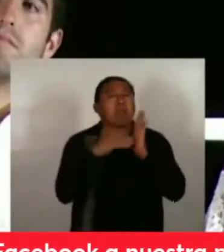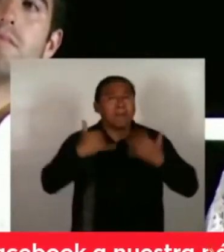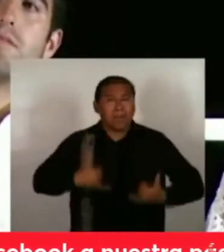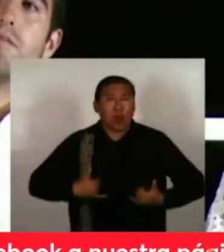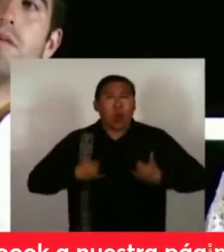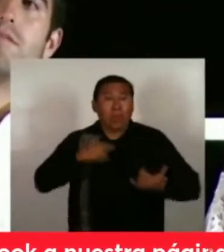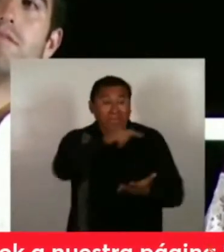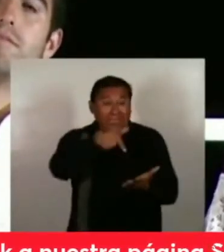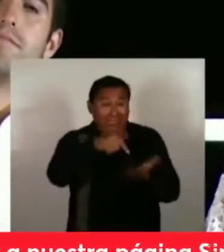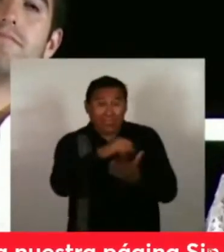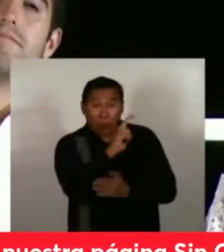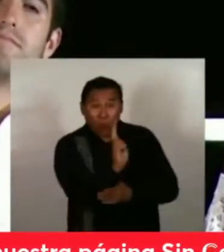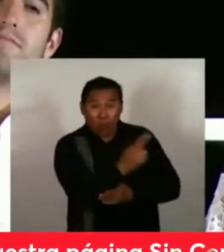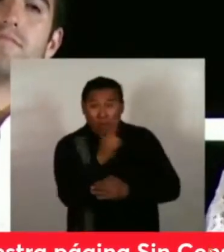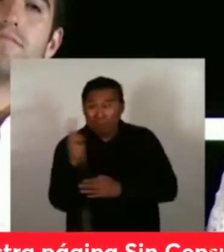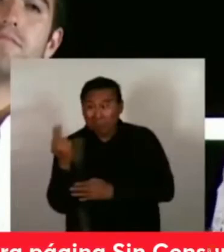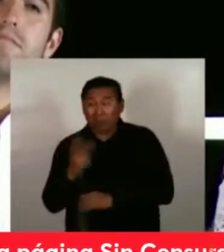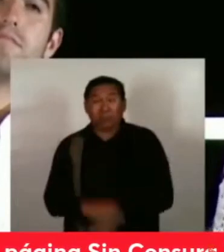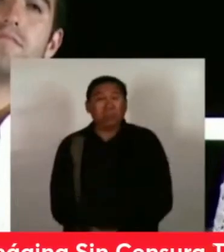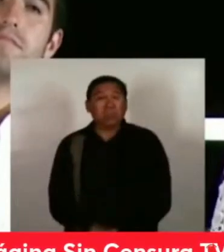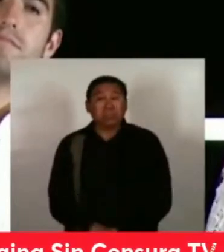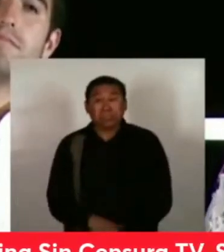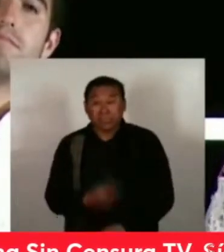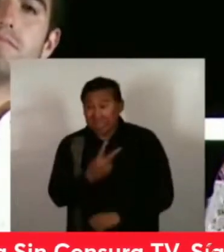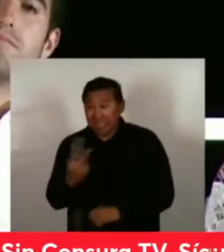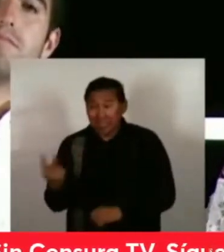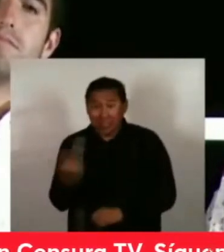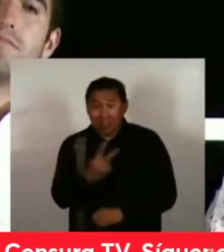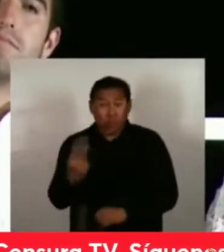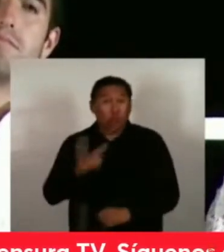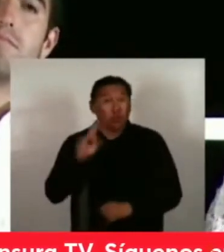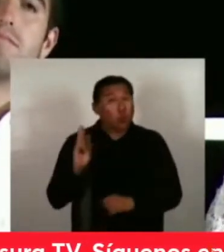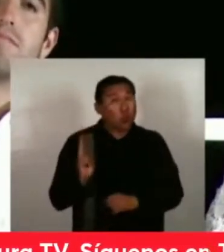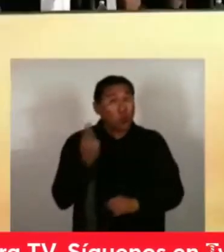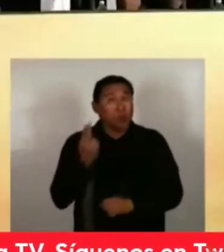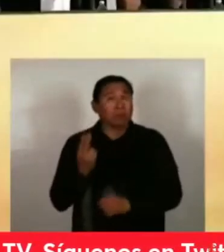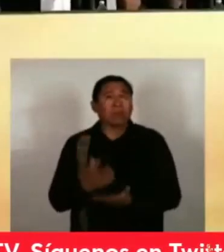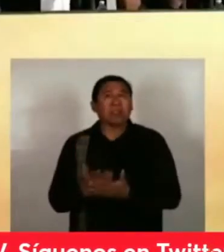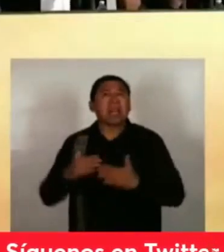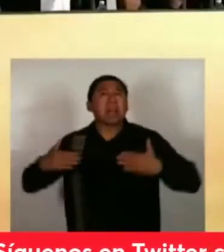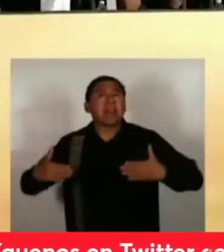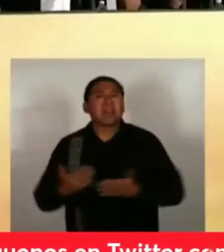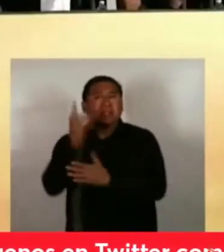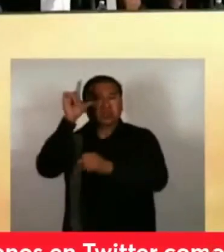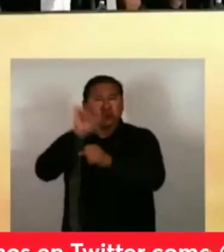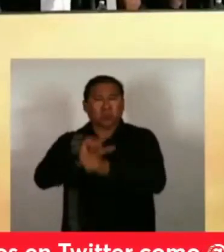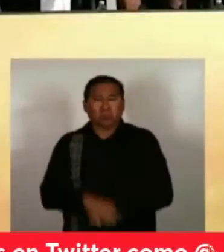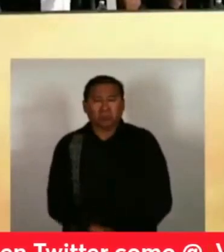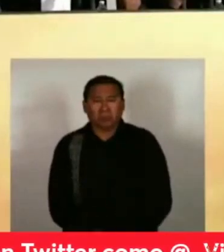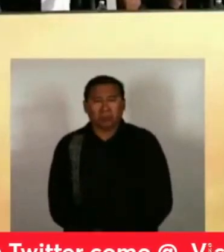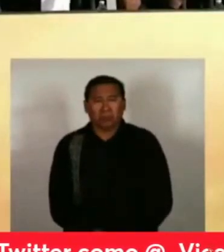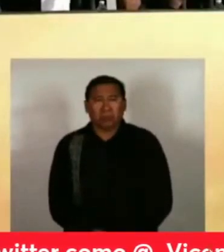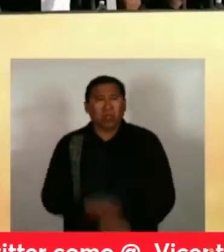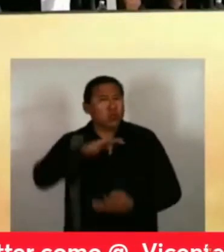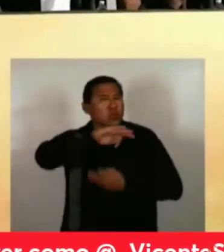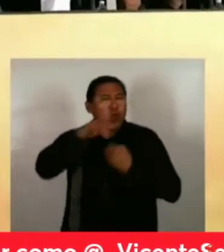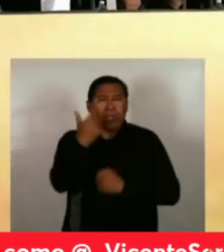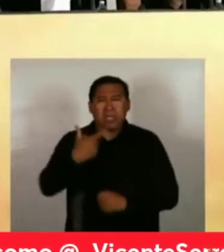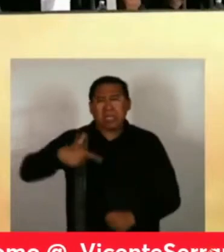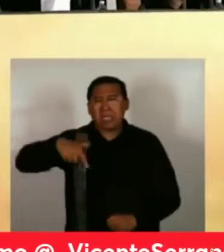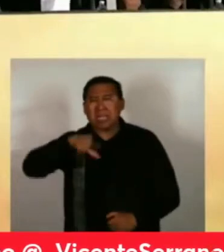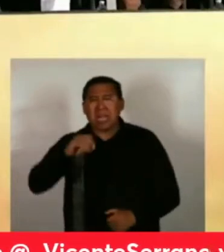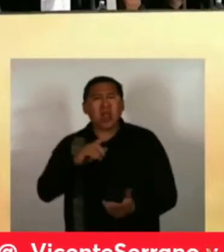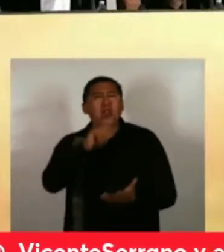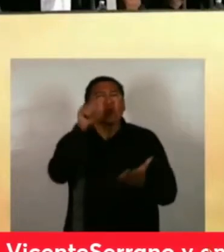en esas universidades. Pues esas universidades las vamos a hacer nacionales para que vengan a Quintana Roo